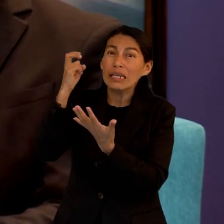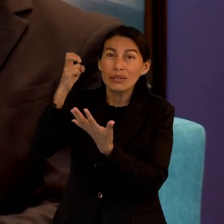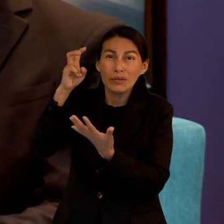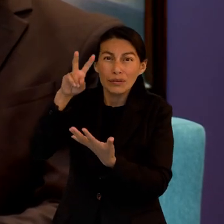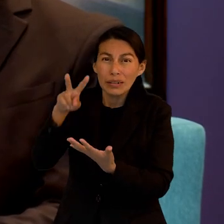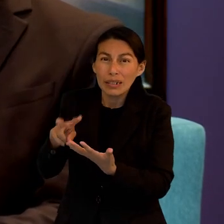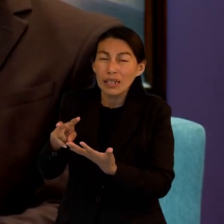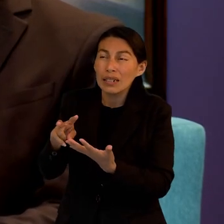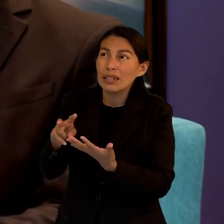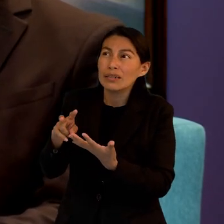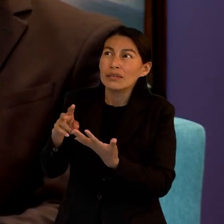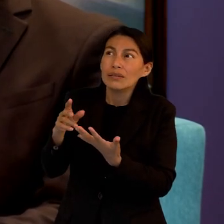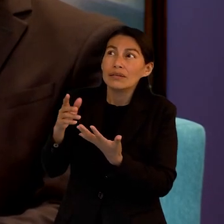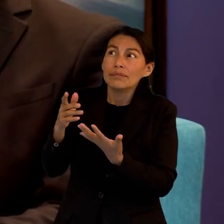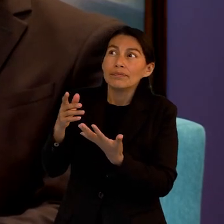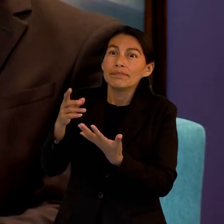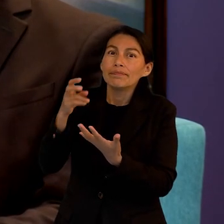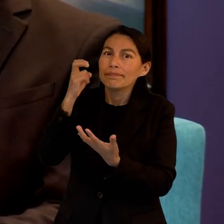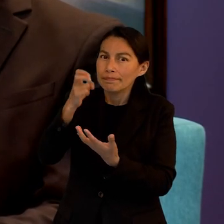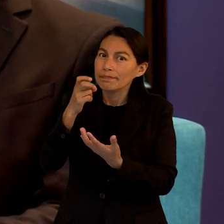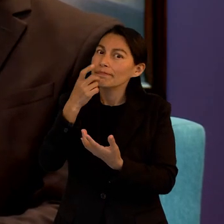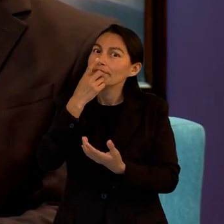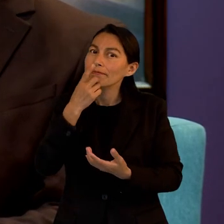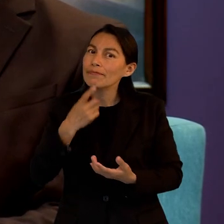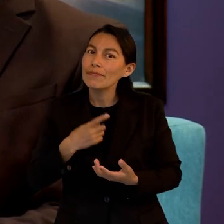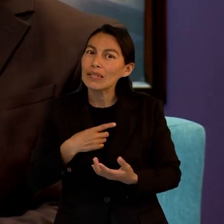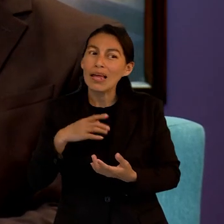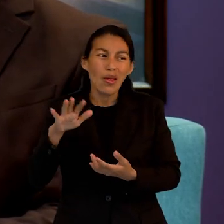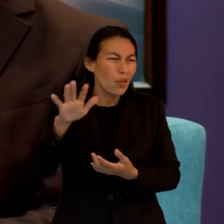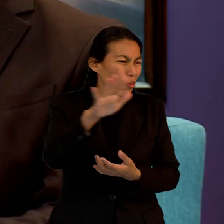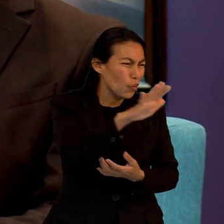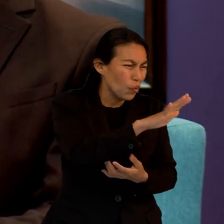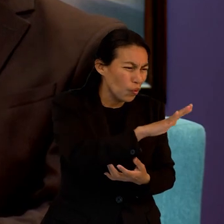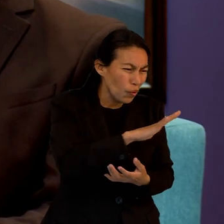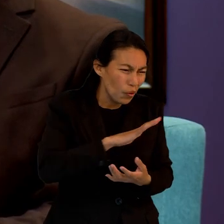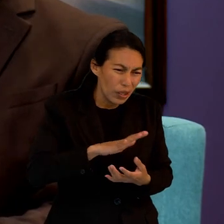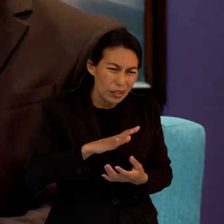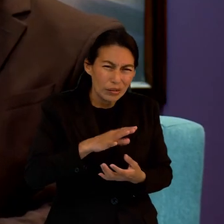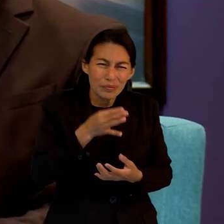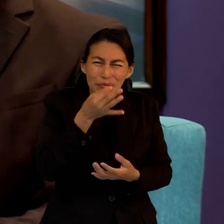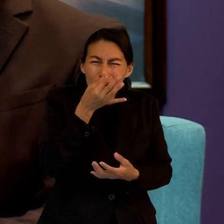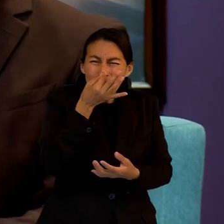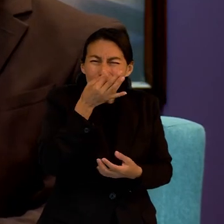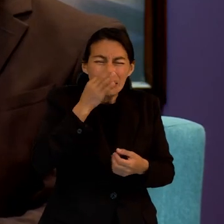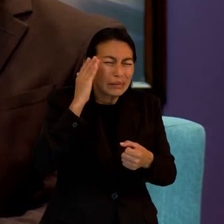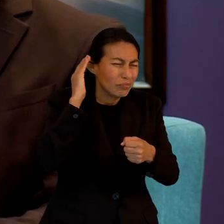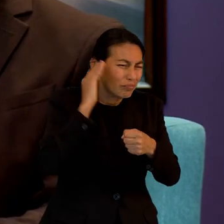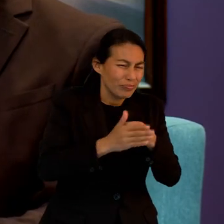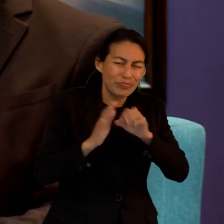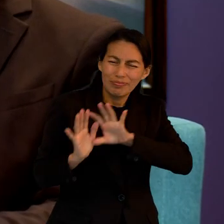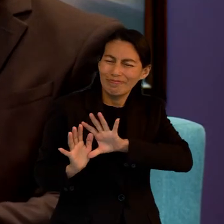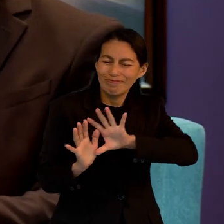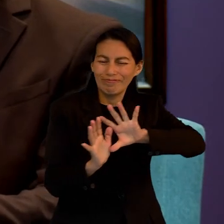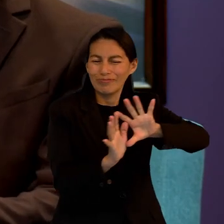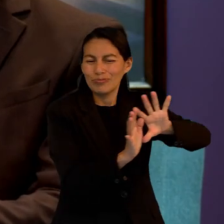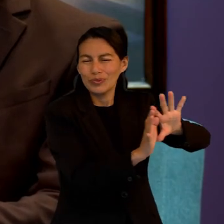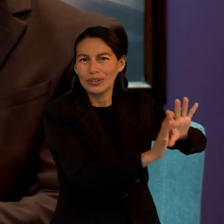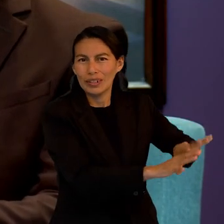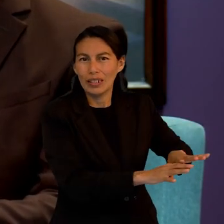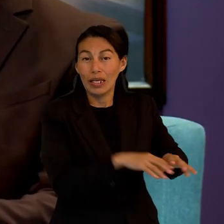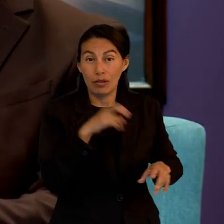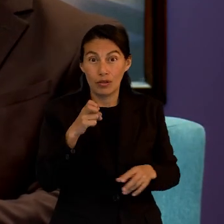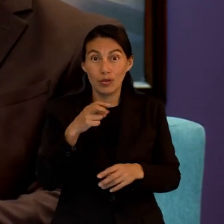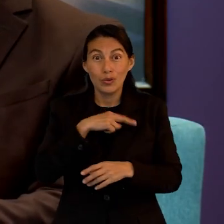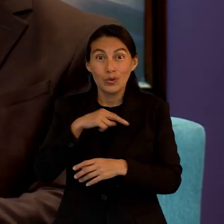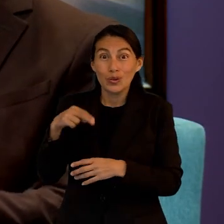yo creo que todo nos indica que esto pronto va a terminar y nuestro anhelo como